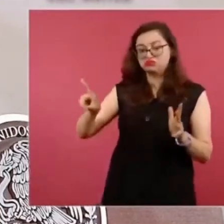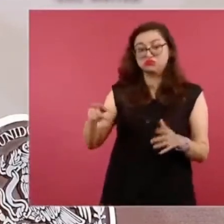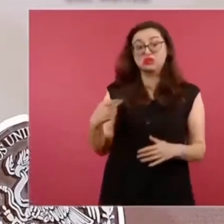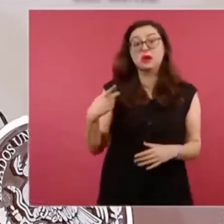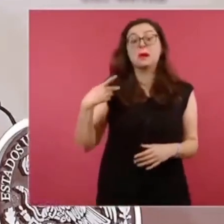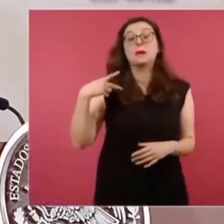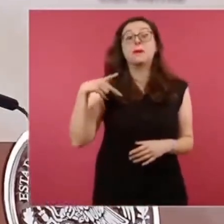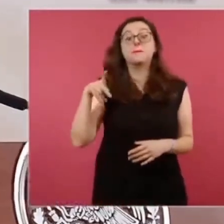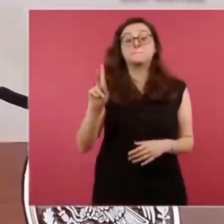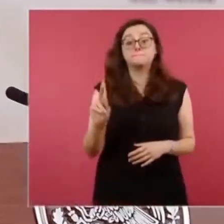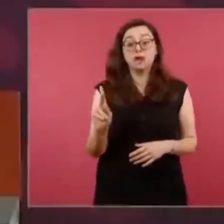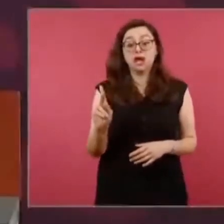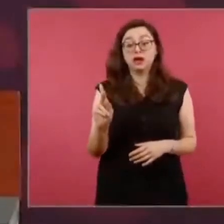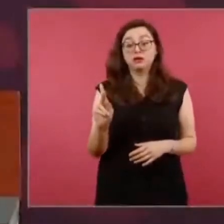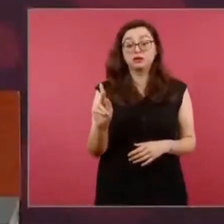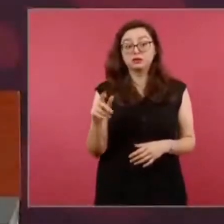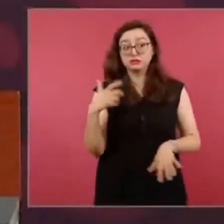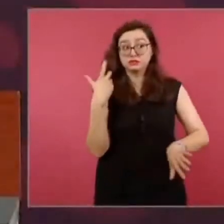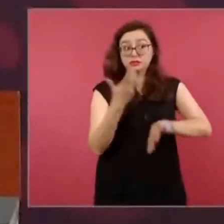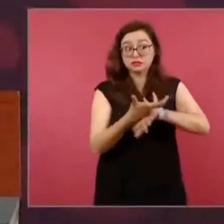la diversificación.